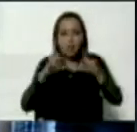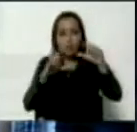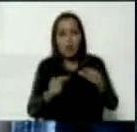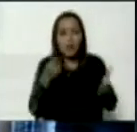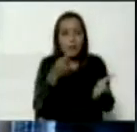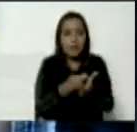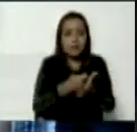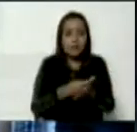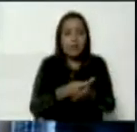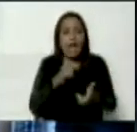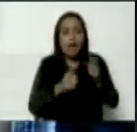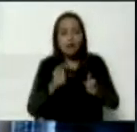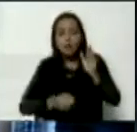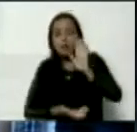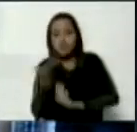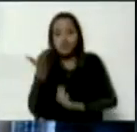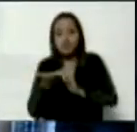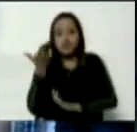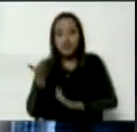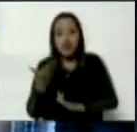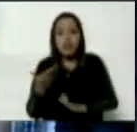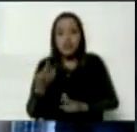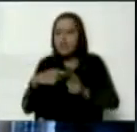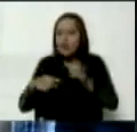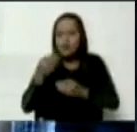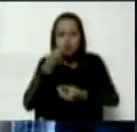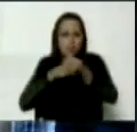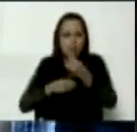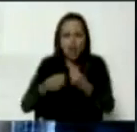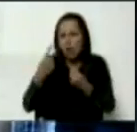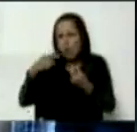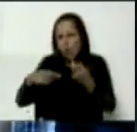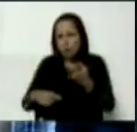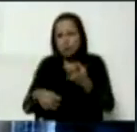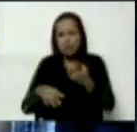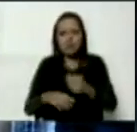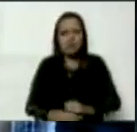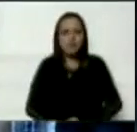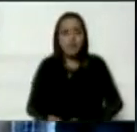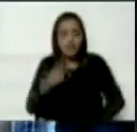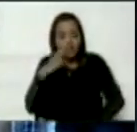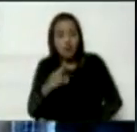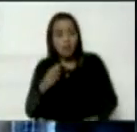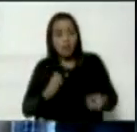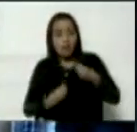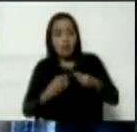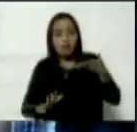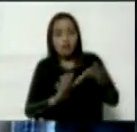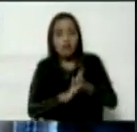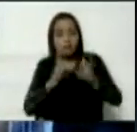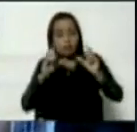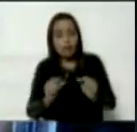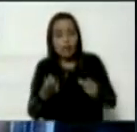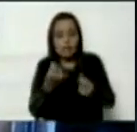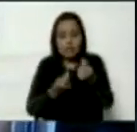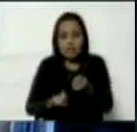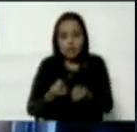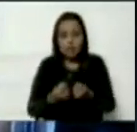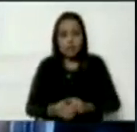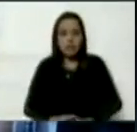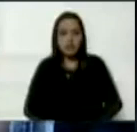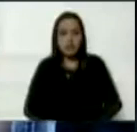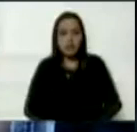bienes, especialmente los importados. Veo con preocupación que la ausencia de recursos y la reticencia de